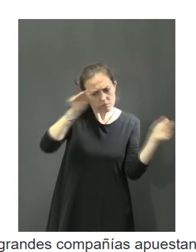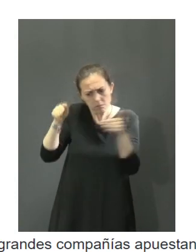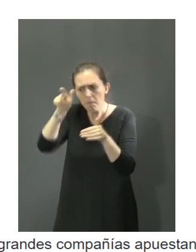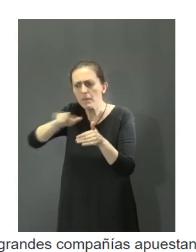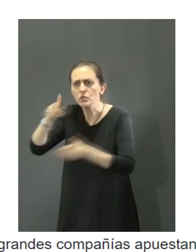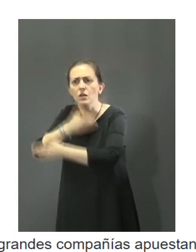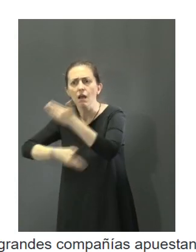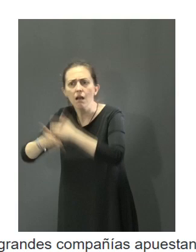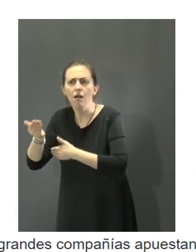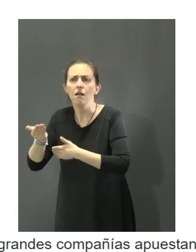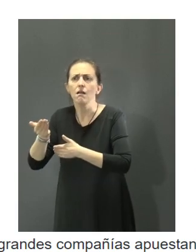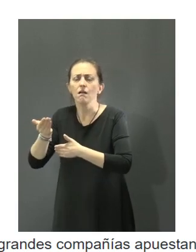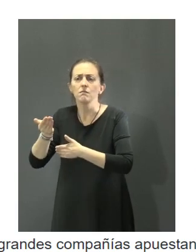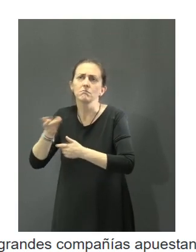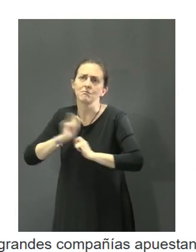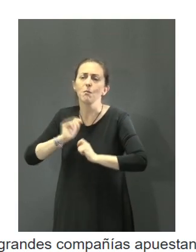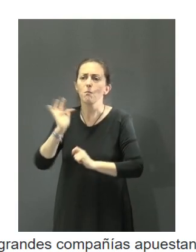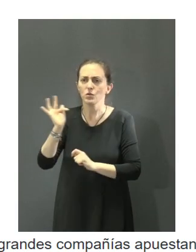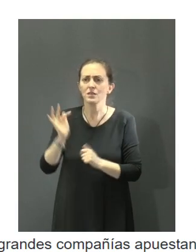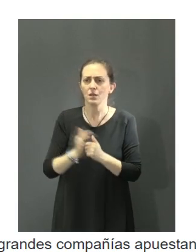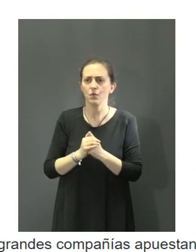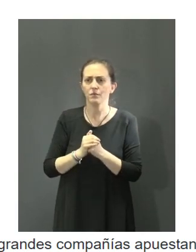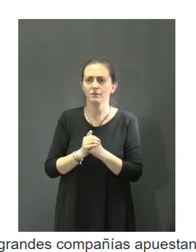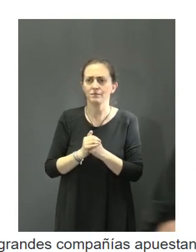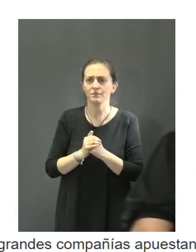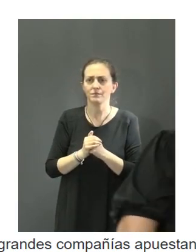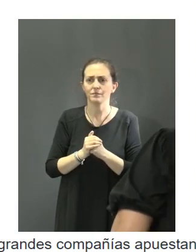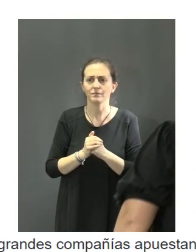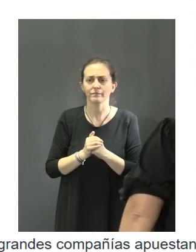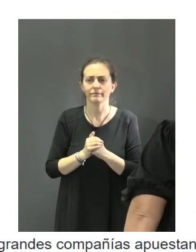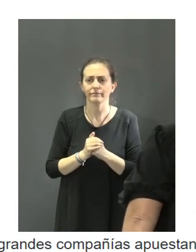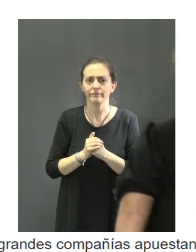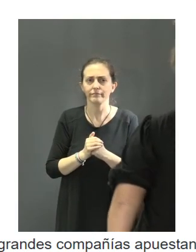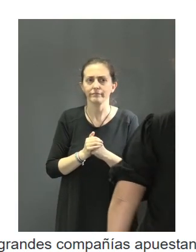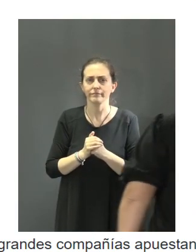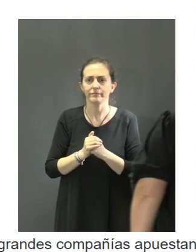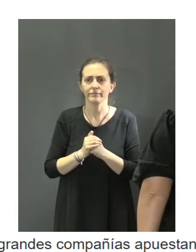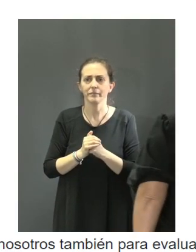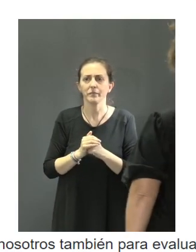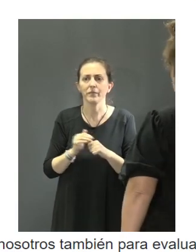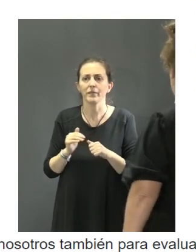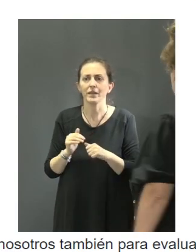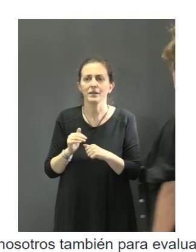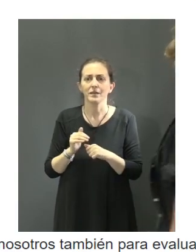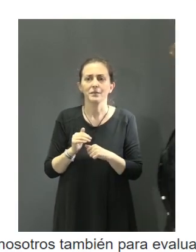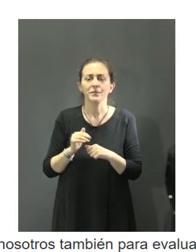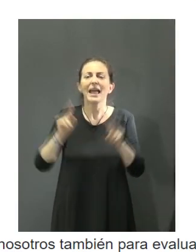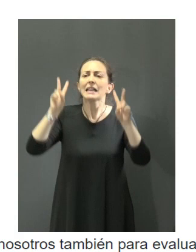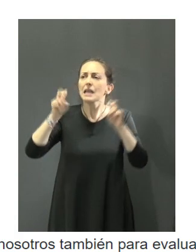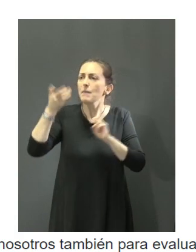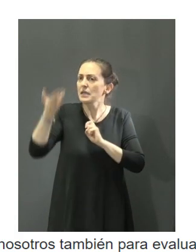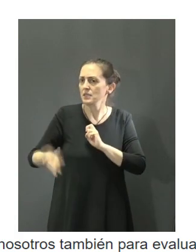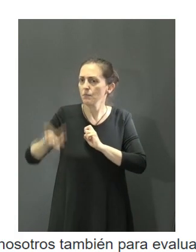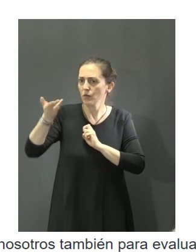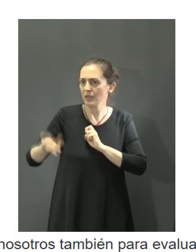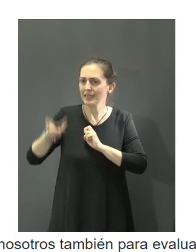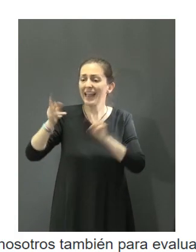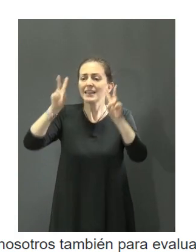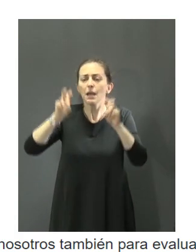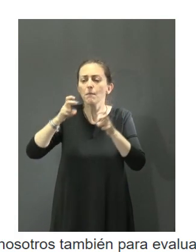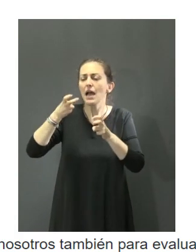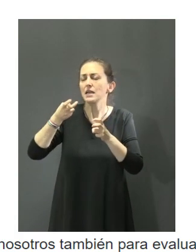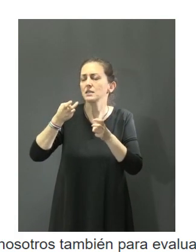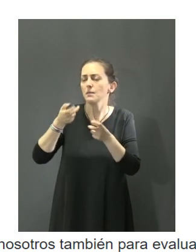de periféricos o de videojuegos. Efectivamente. Bueno, has tocado temas que son fundamentales, Cristian, en el uso